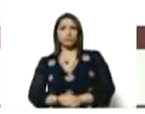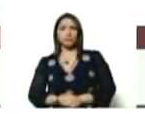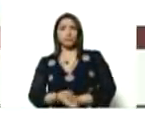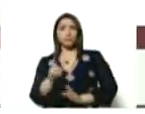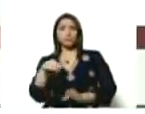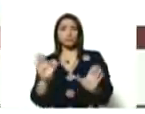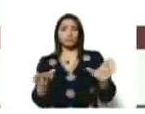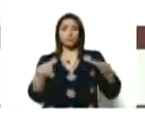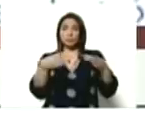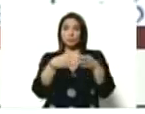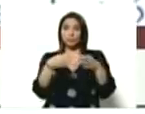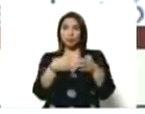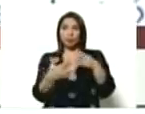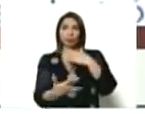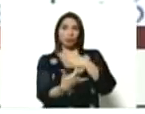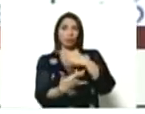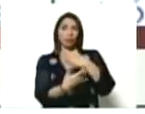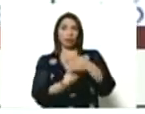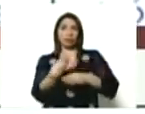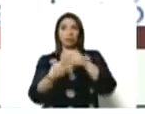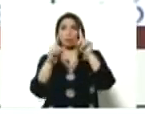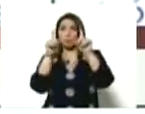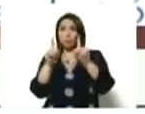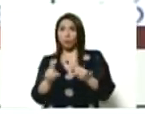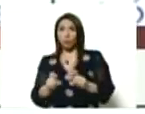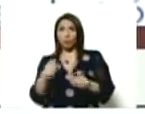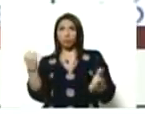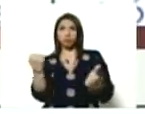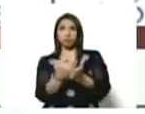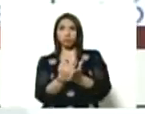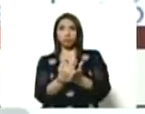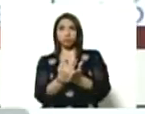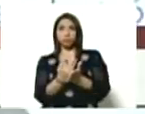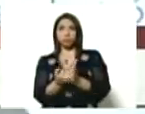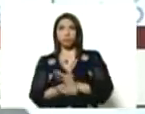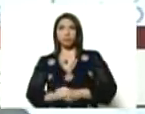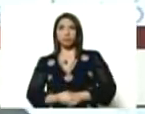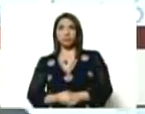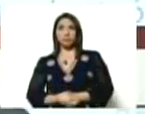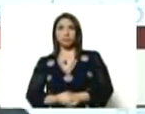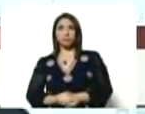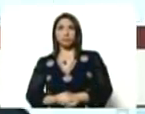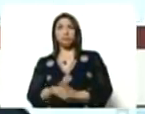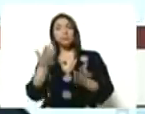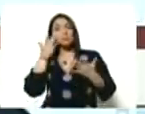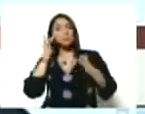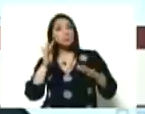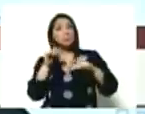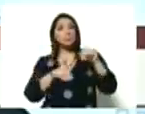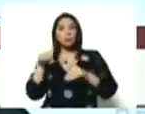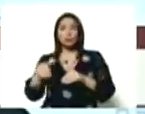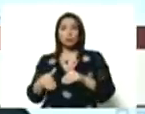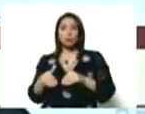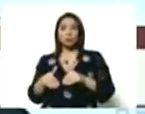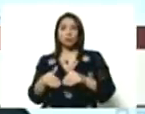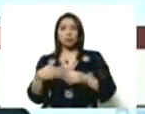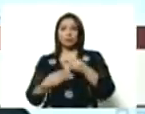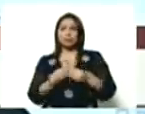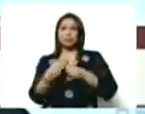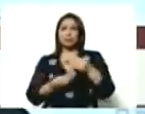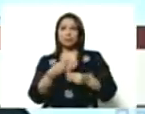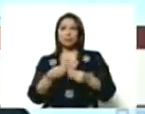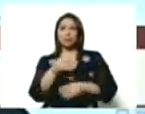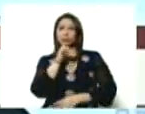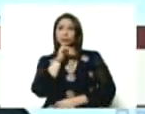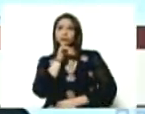Comité Tecnológico realizó pruebas de certificación del prototipo de votación, donde surgieron resultados. Entre esos